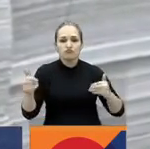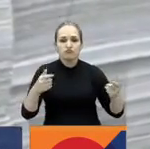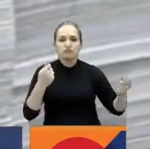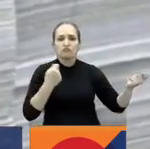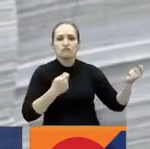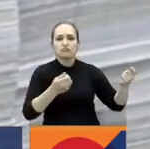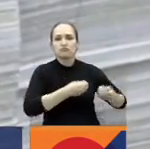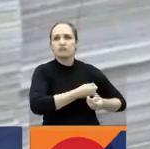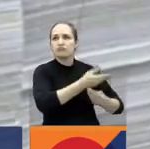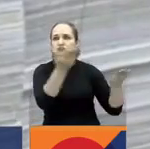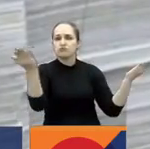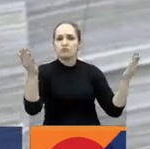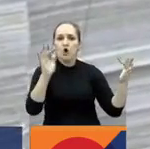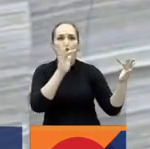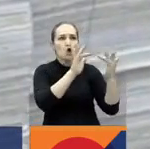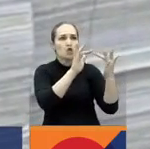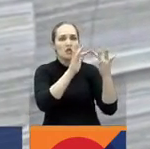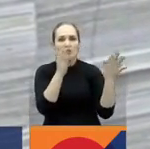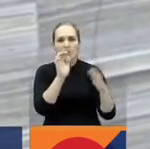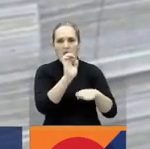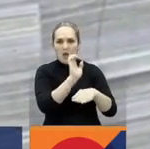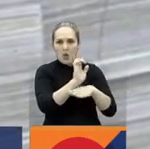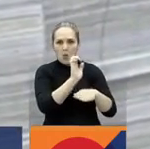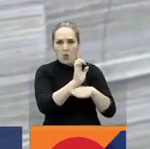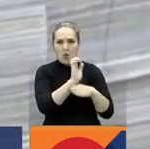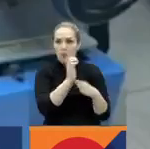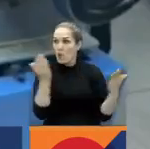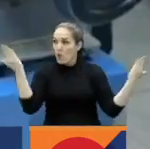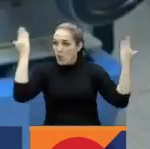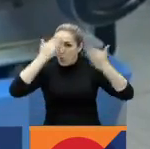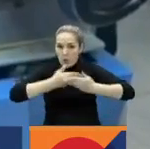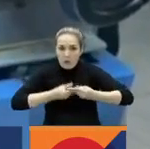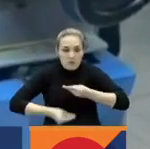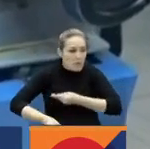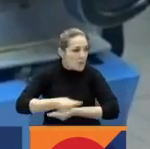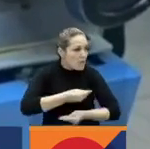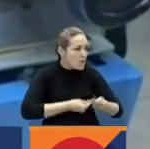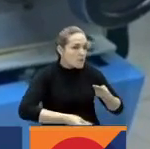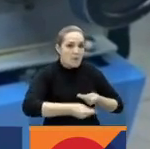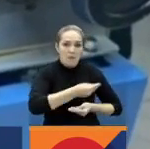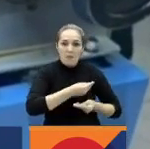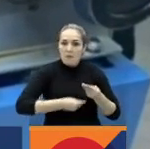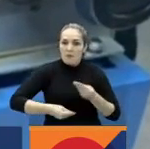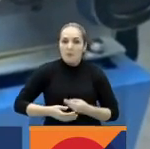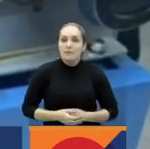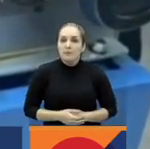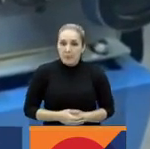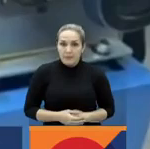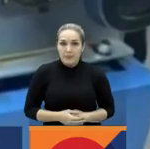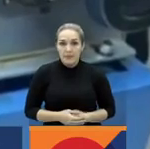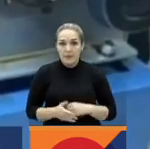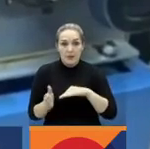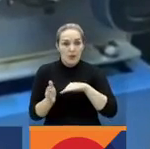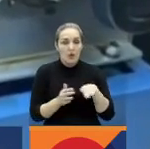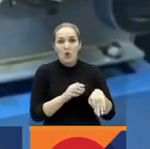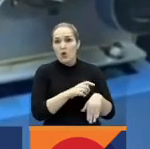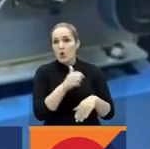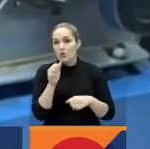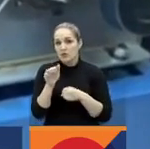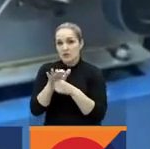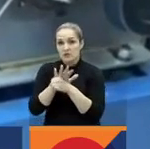posteriormente enviados a contactos en Ecuador que se encargaban de moverlos en el mercado formal de ese país. En otro hecho, en el ente